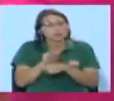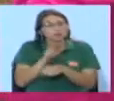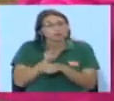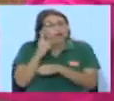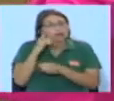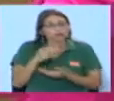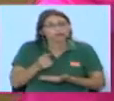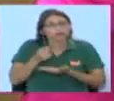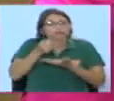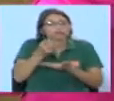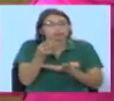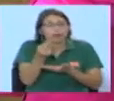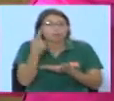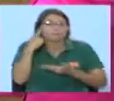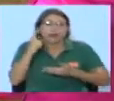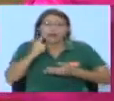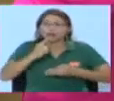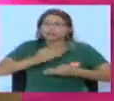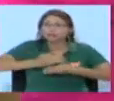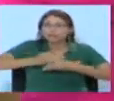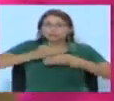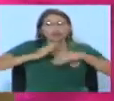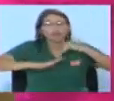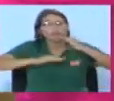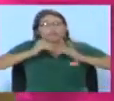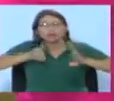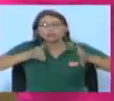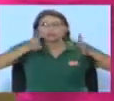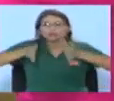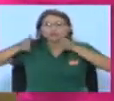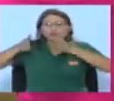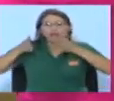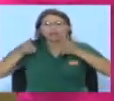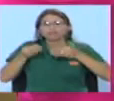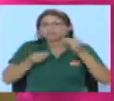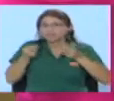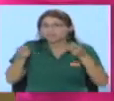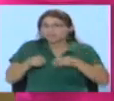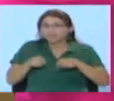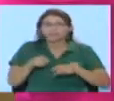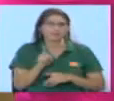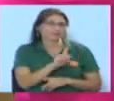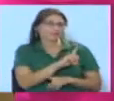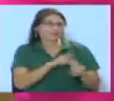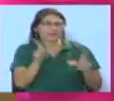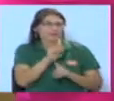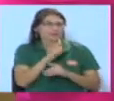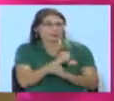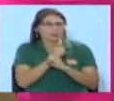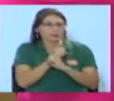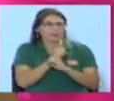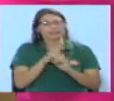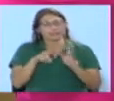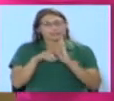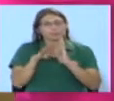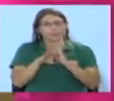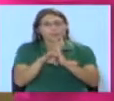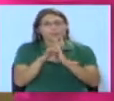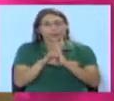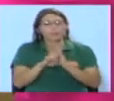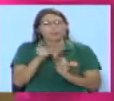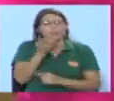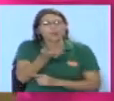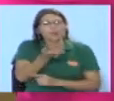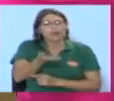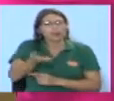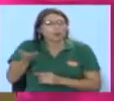pues suena bastante bien, ¿verdad? Claro, lo que pasa es que tampoco estamos seguros si, por ejemplo, el cobro por descarga. Hay una cosa que